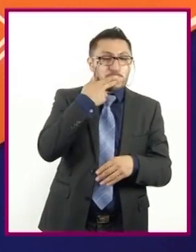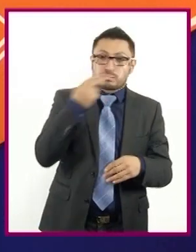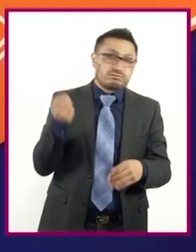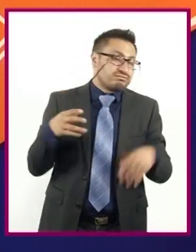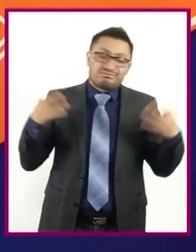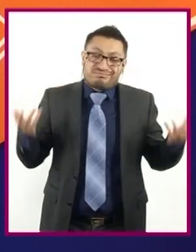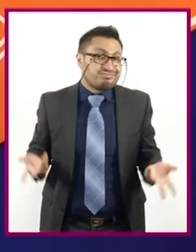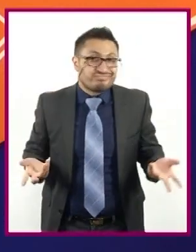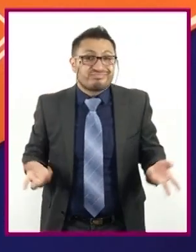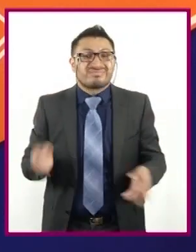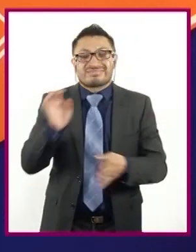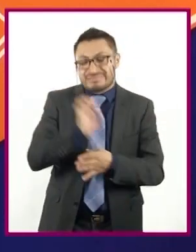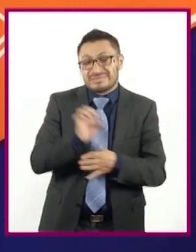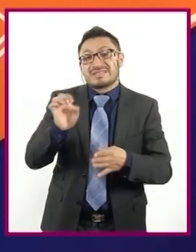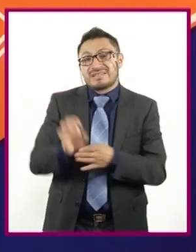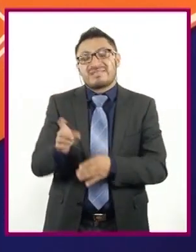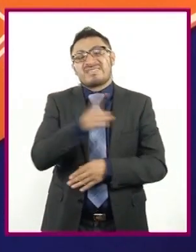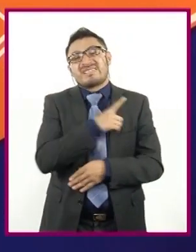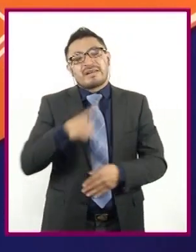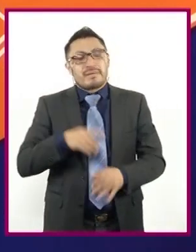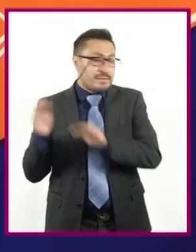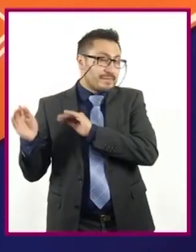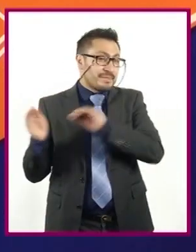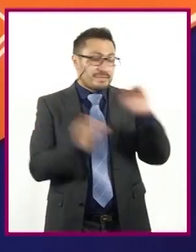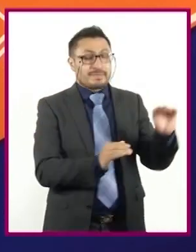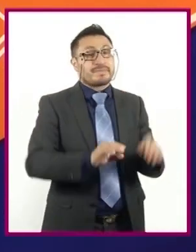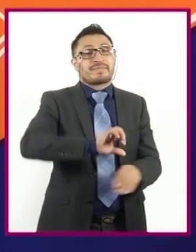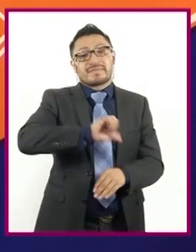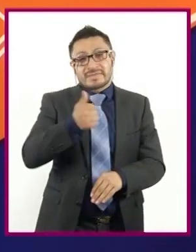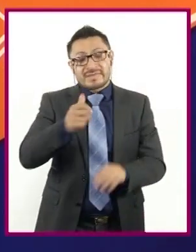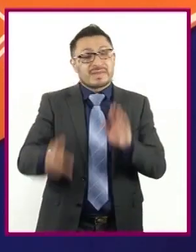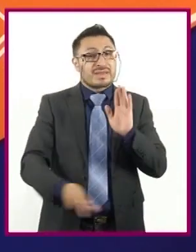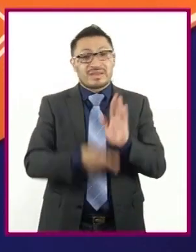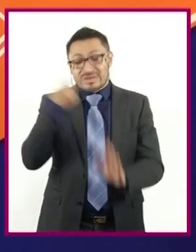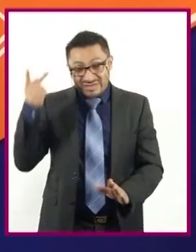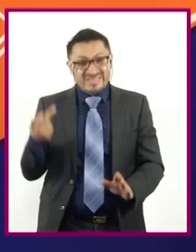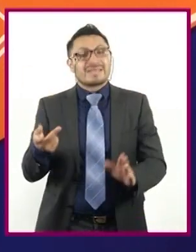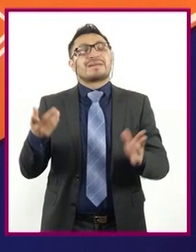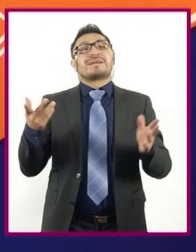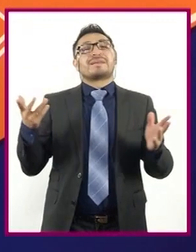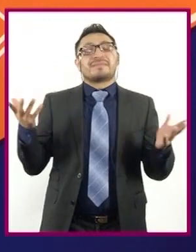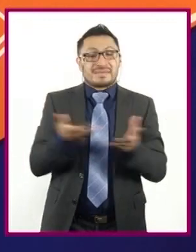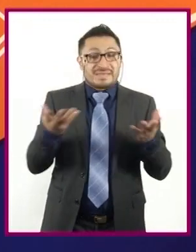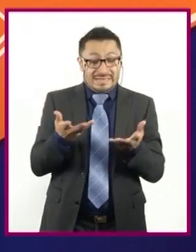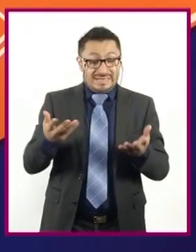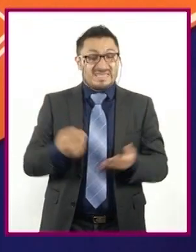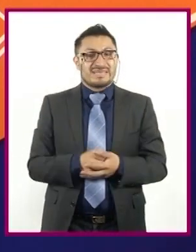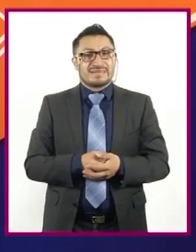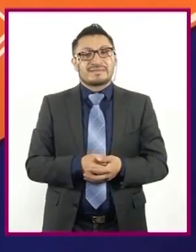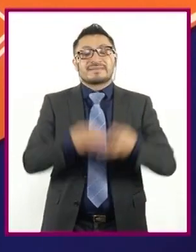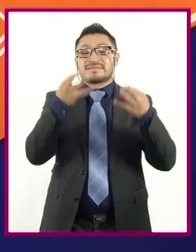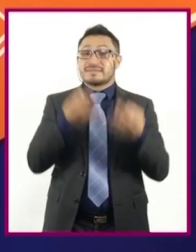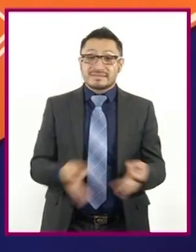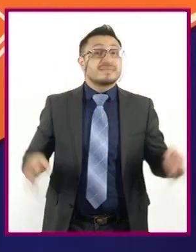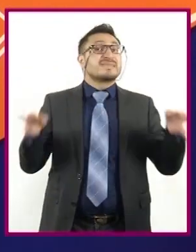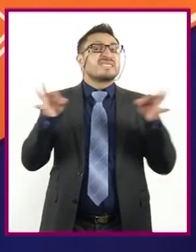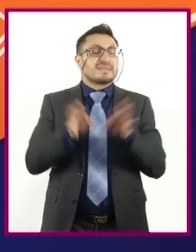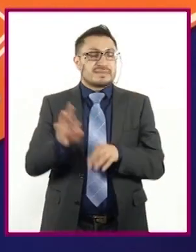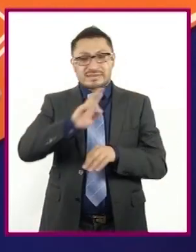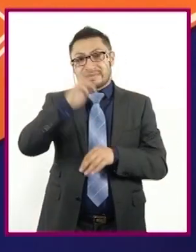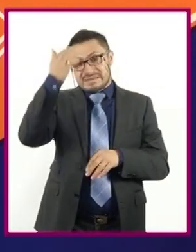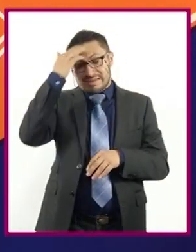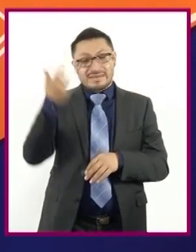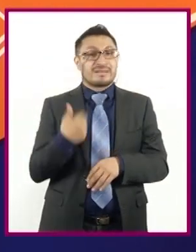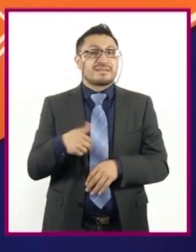funcionales, por lo que tenemos que desecharlos y volverlos a reestructurar? Es importante reconocer que